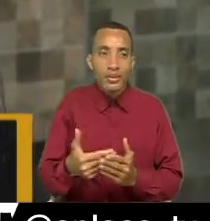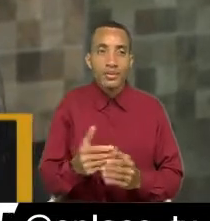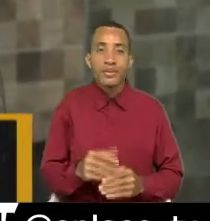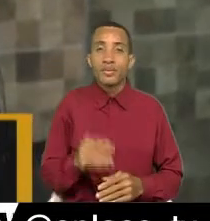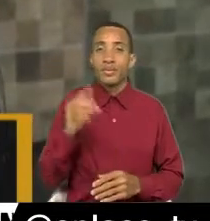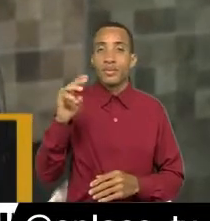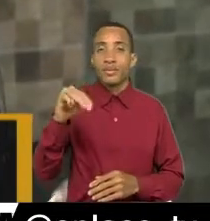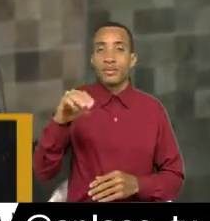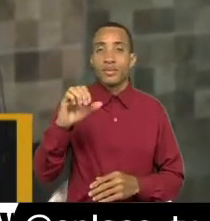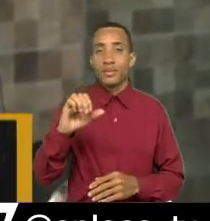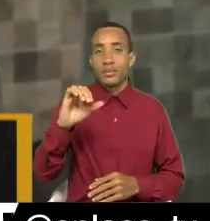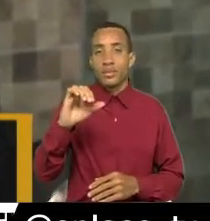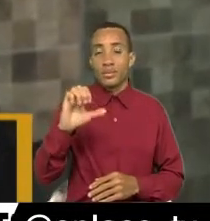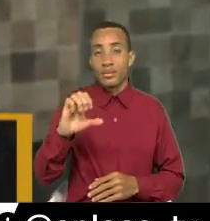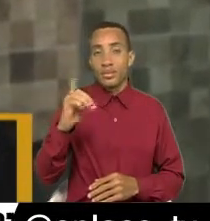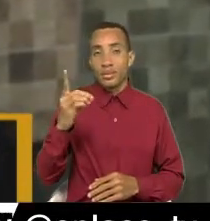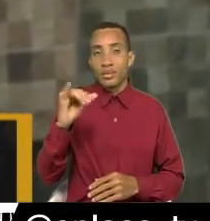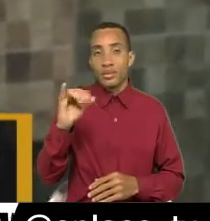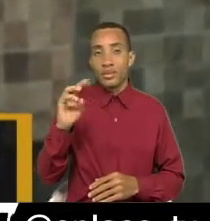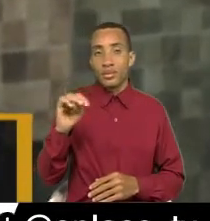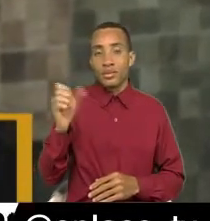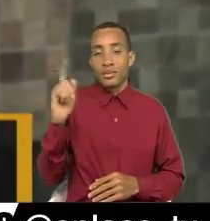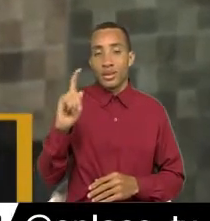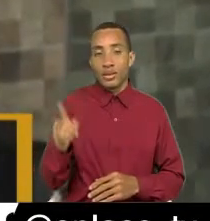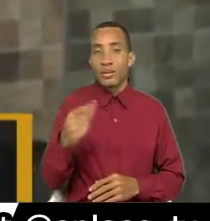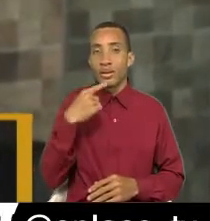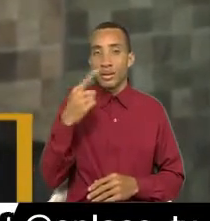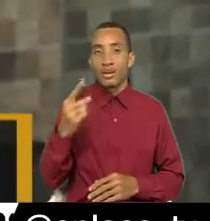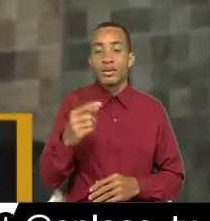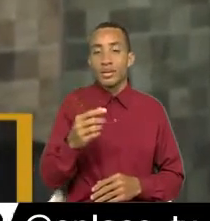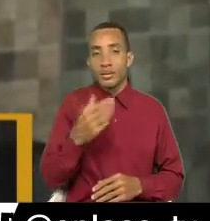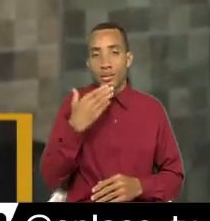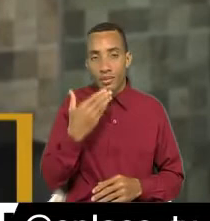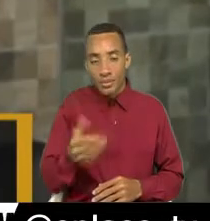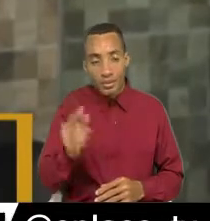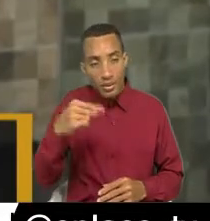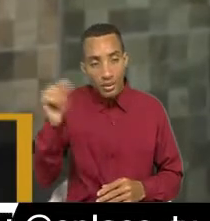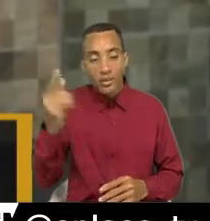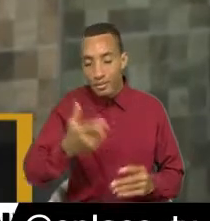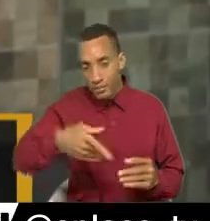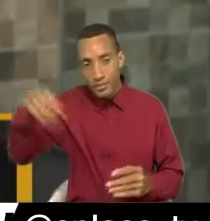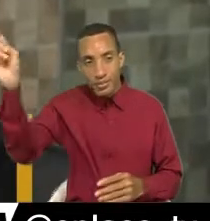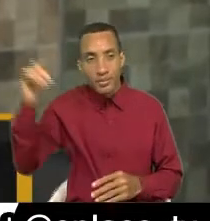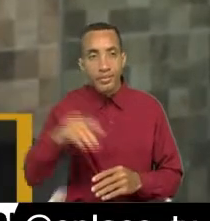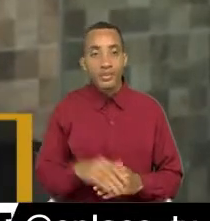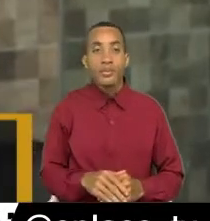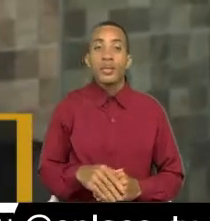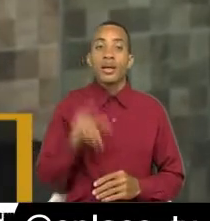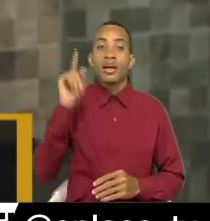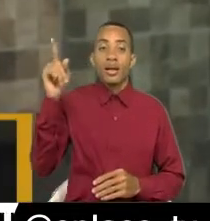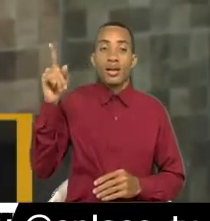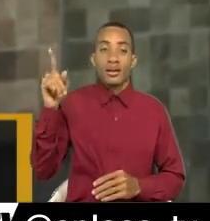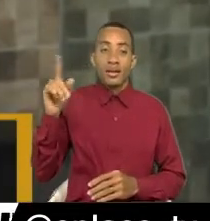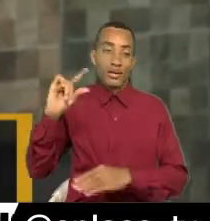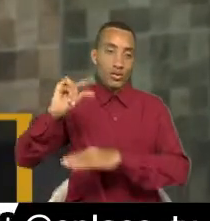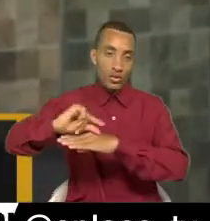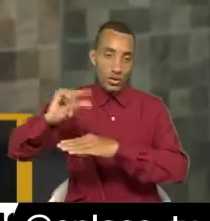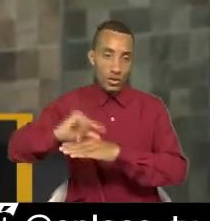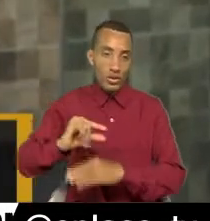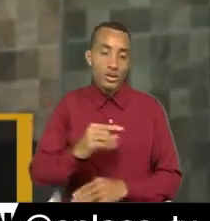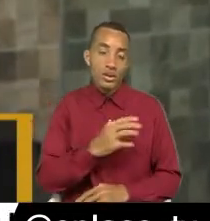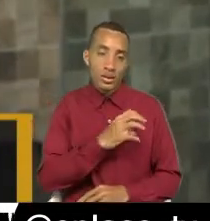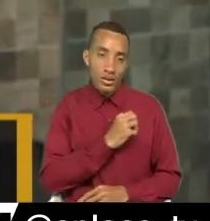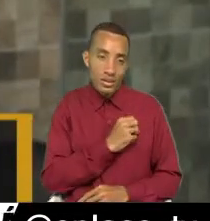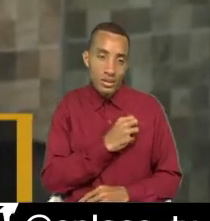Medimás EPS apruebe el traslado de mi hijo a la Fundación Cardiovascular de Colombia, que es la entidad donde el niño ha